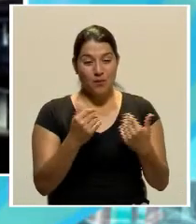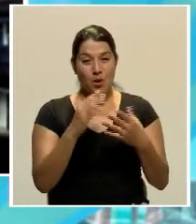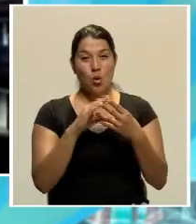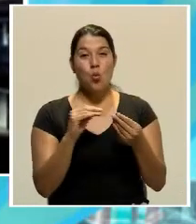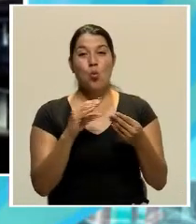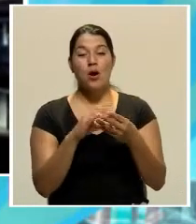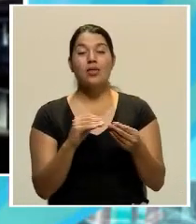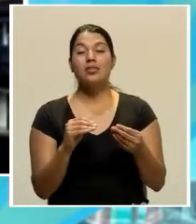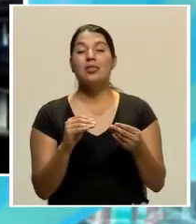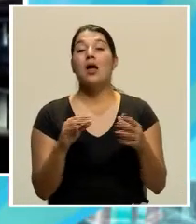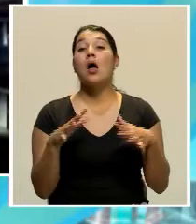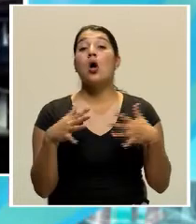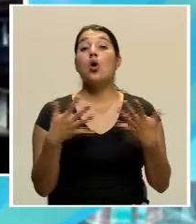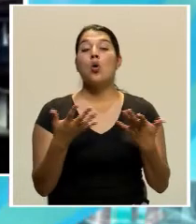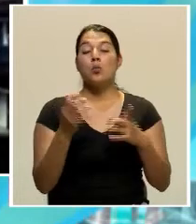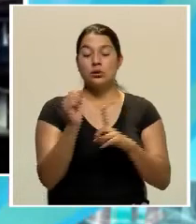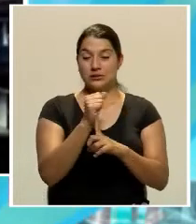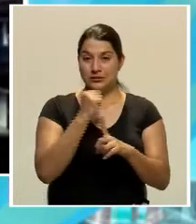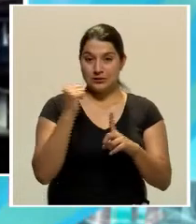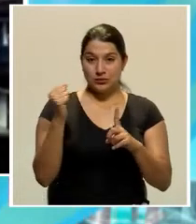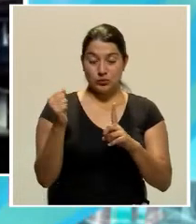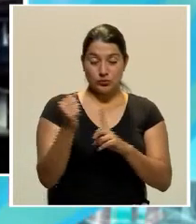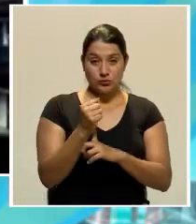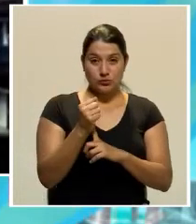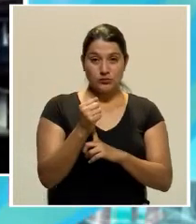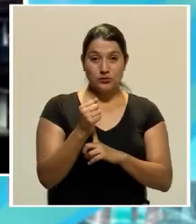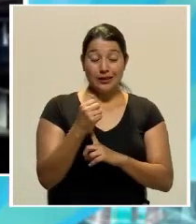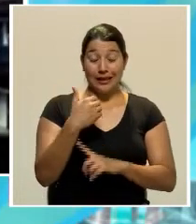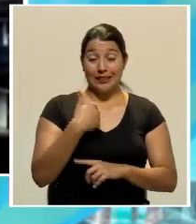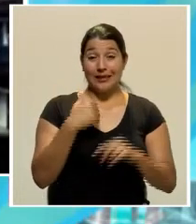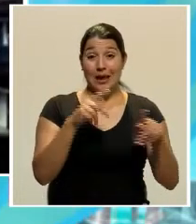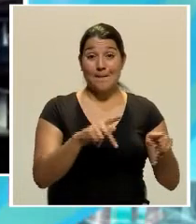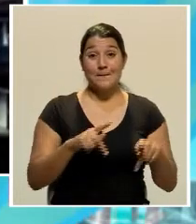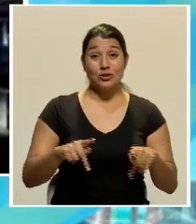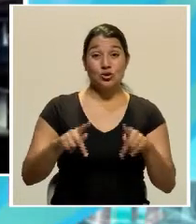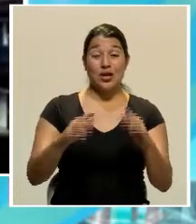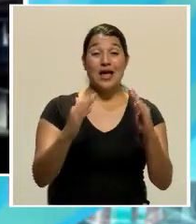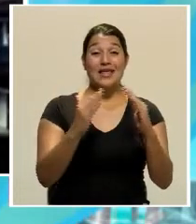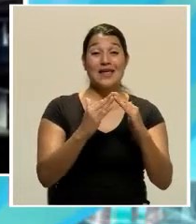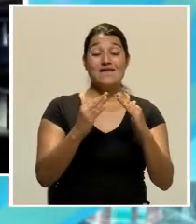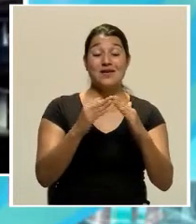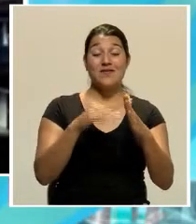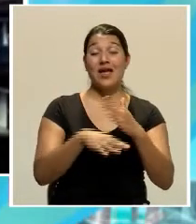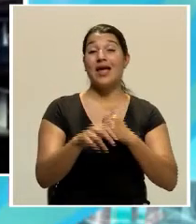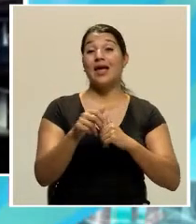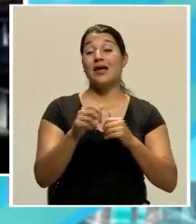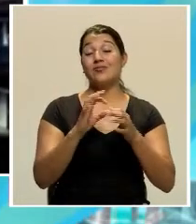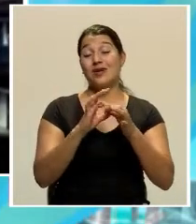Contanos cuál es un poco la situación de la gente que está viviendo la gente de teatro.